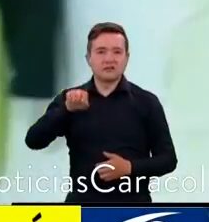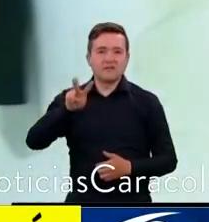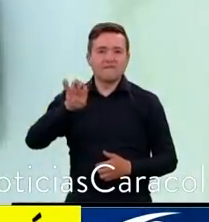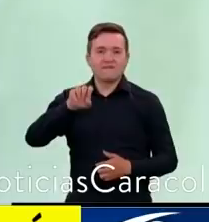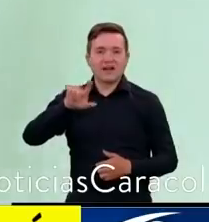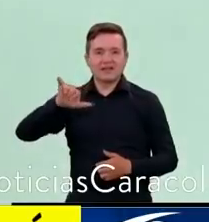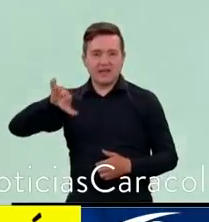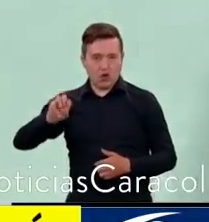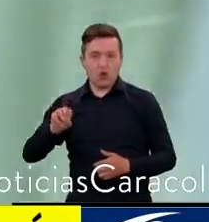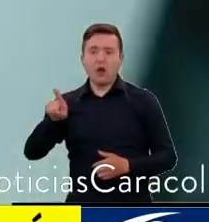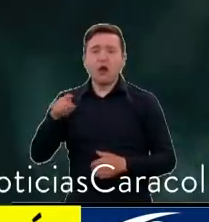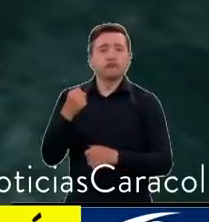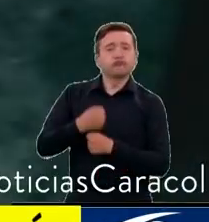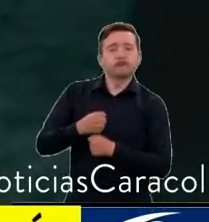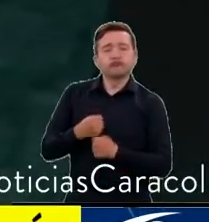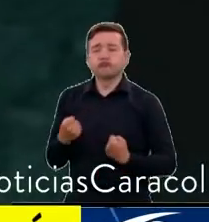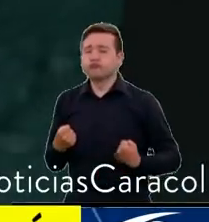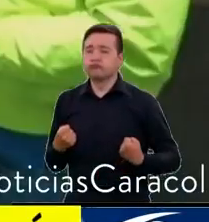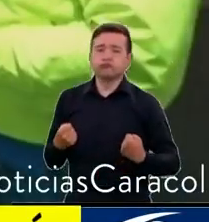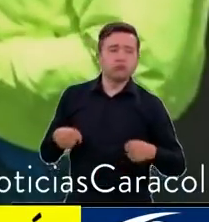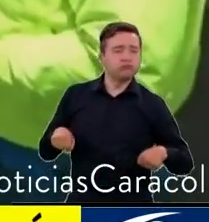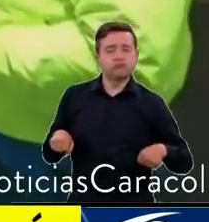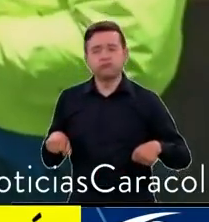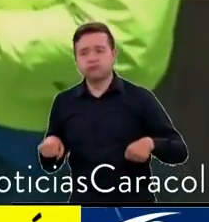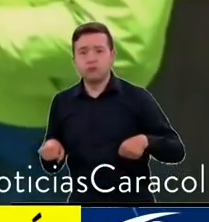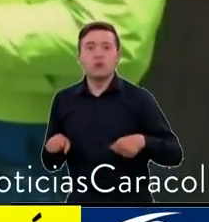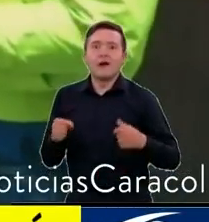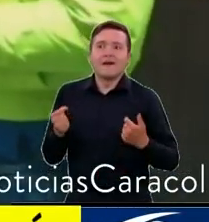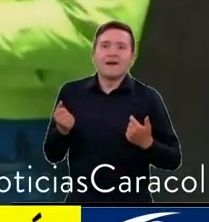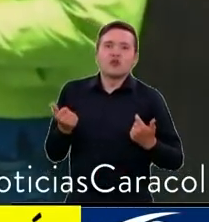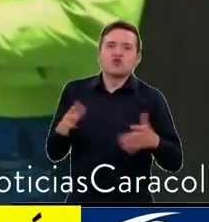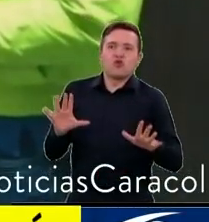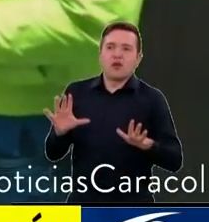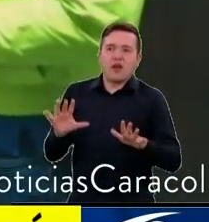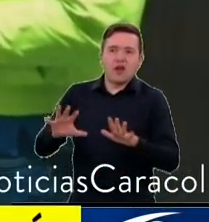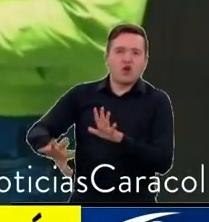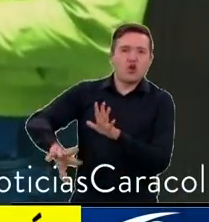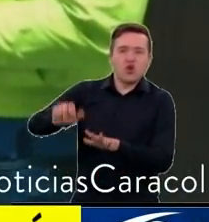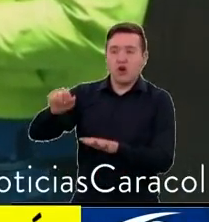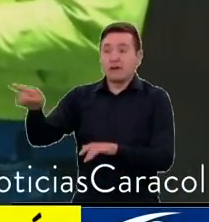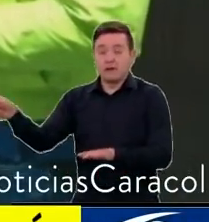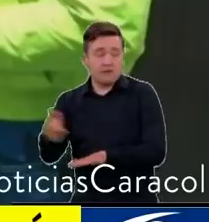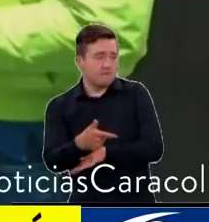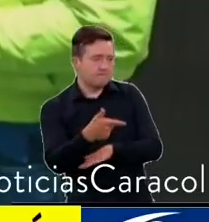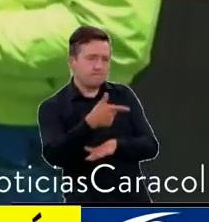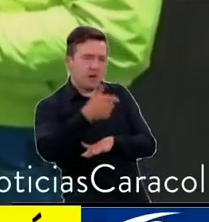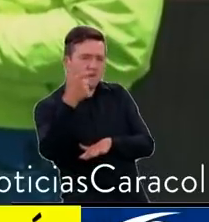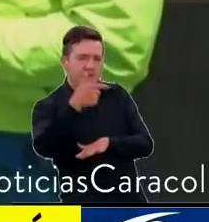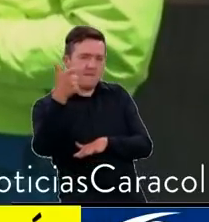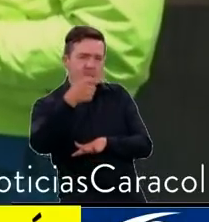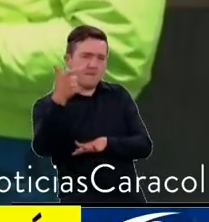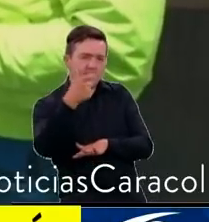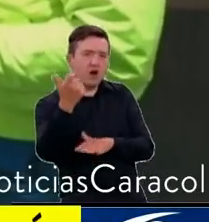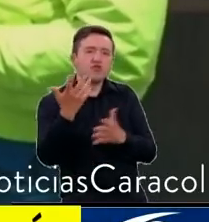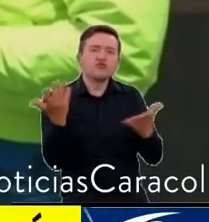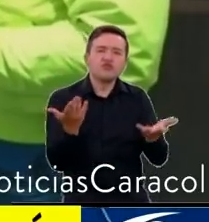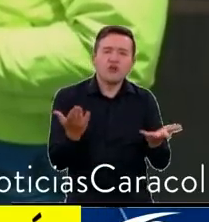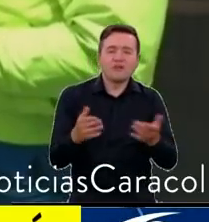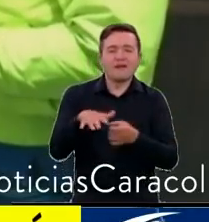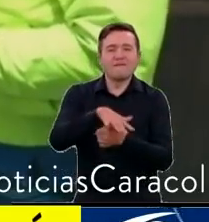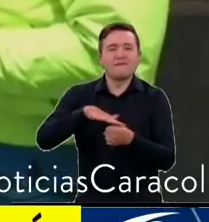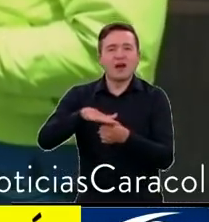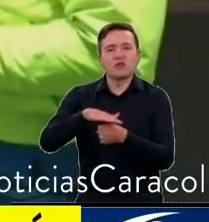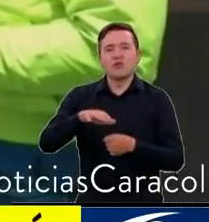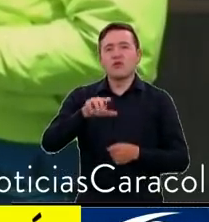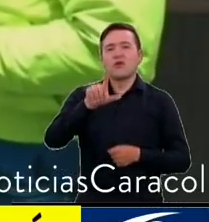de patrullaje, intentando evitar un hurto, le dispararon indiscriminadamente en el sector La Colinita del